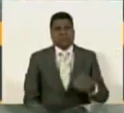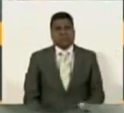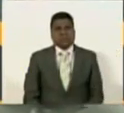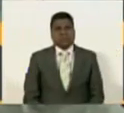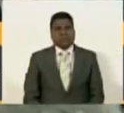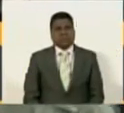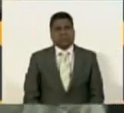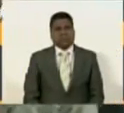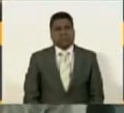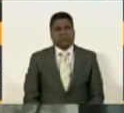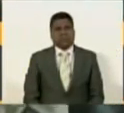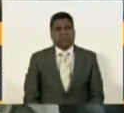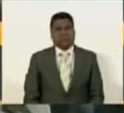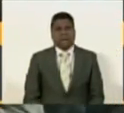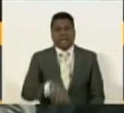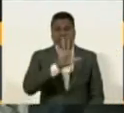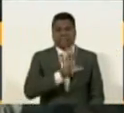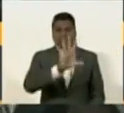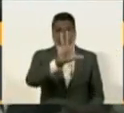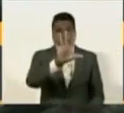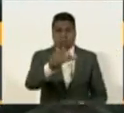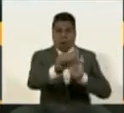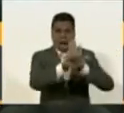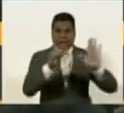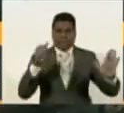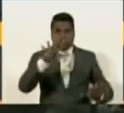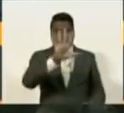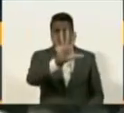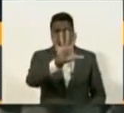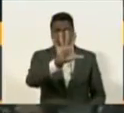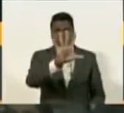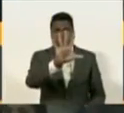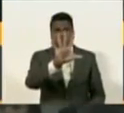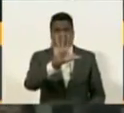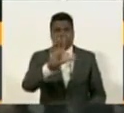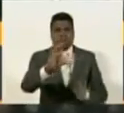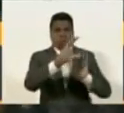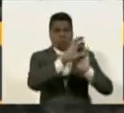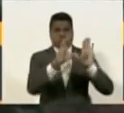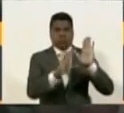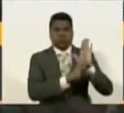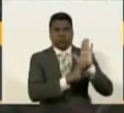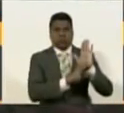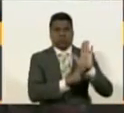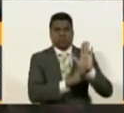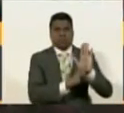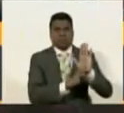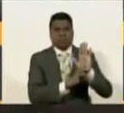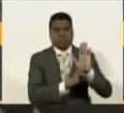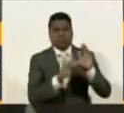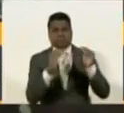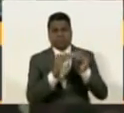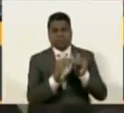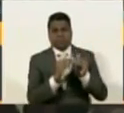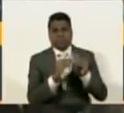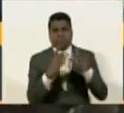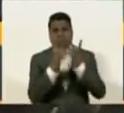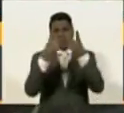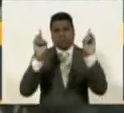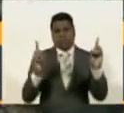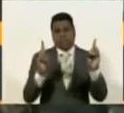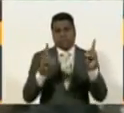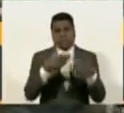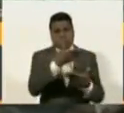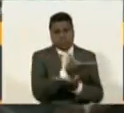sí, el 5, artículo 5 de nuestra constitución. La soberanía reside intransferiblemente en el